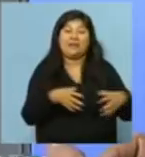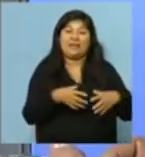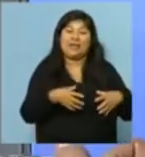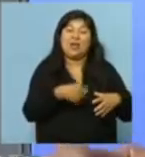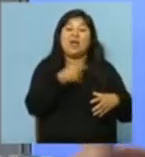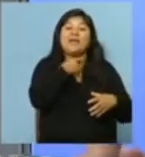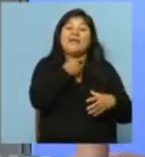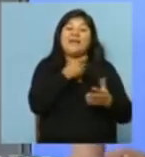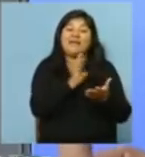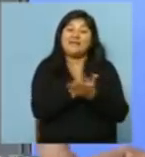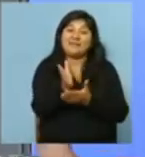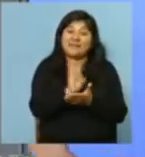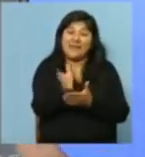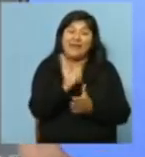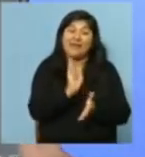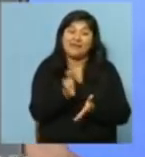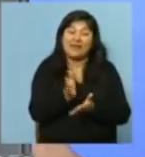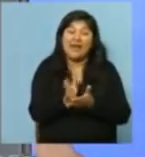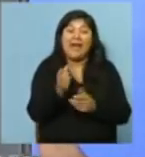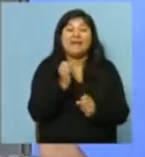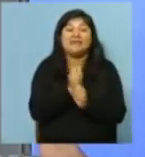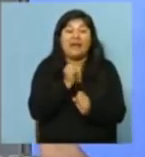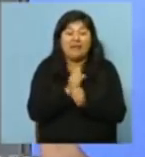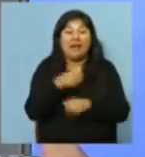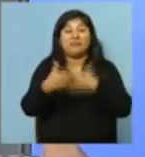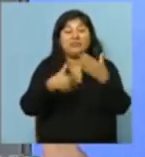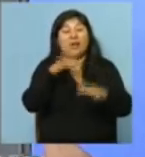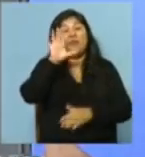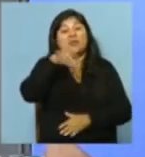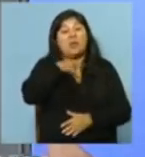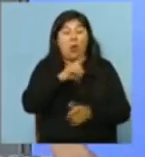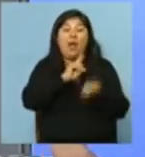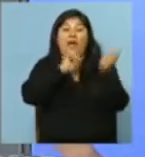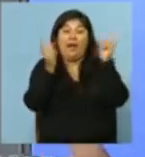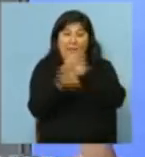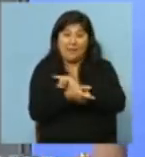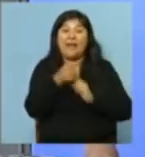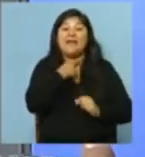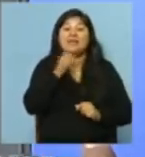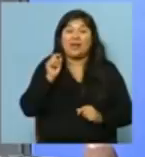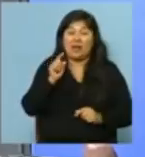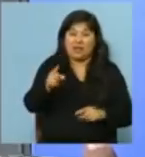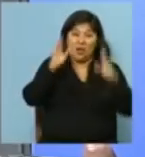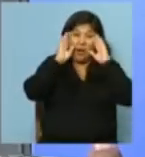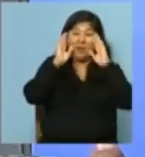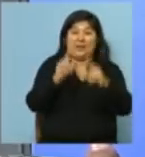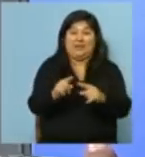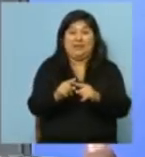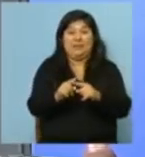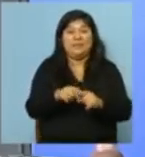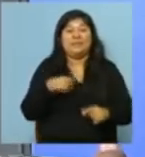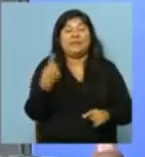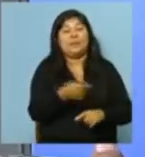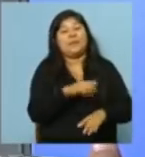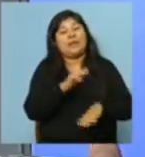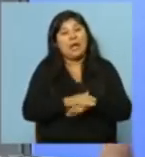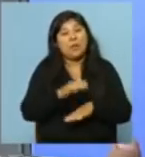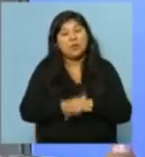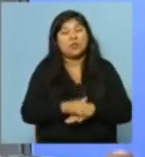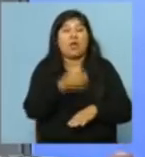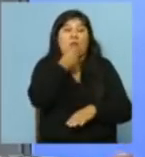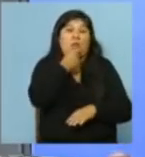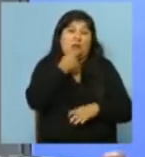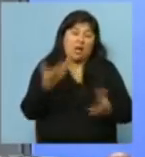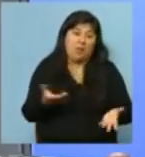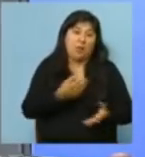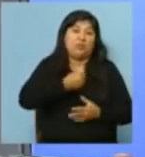poder seguir en la construcción y en la transformación de de nuestra provincia y en la que tendríamos que asumir responsabilidades como puede ser un eh la conducción del